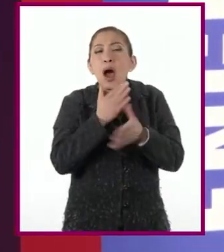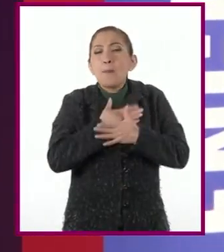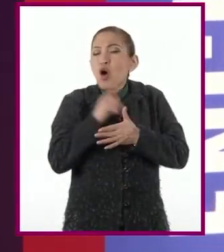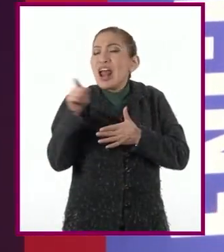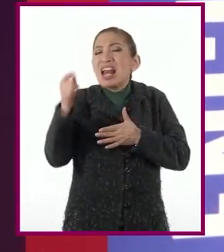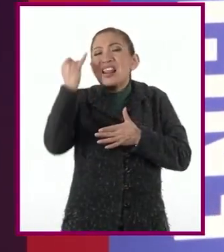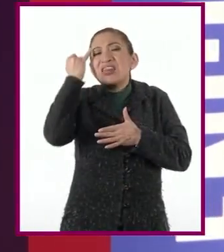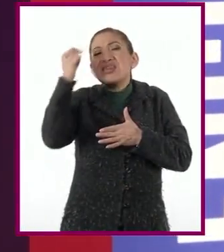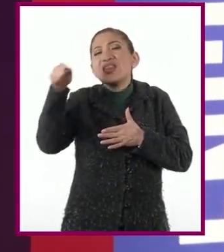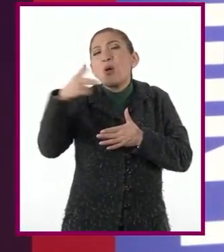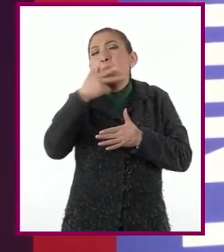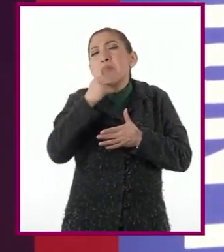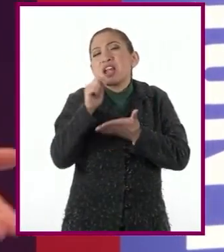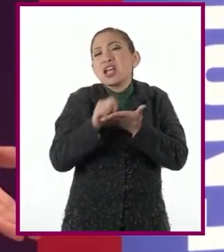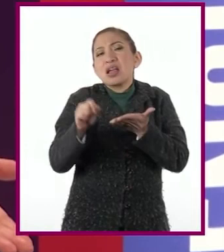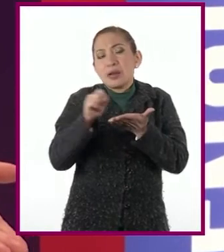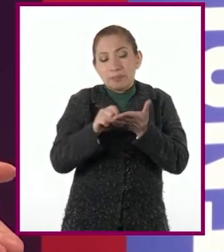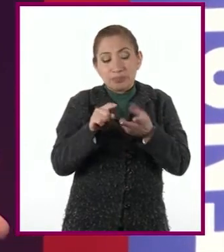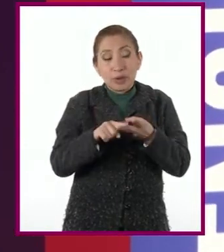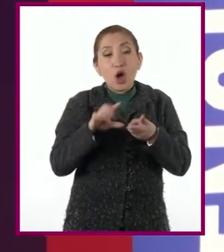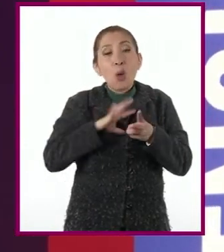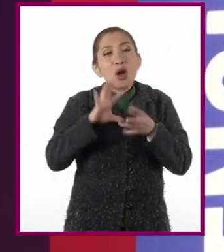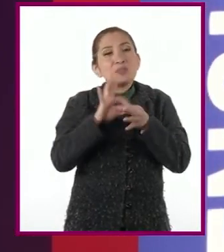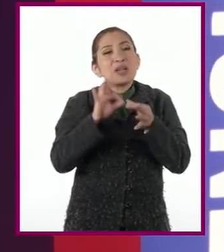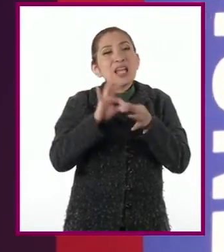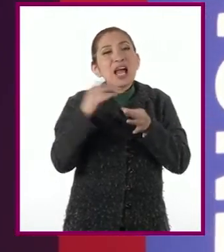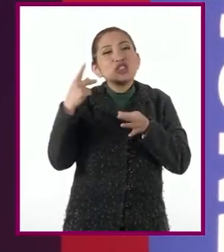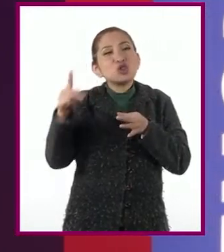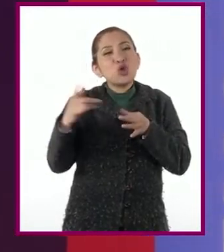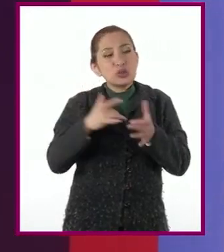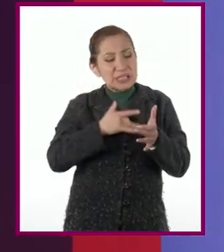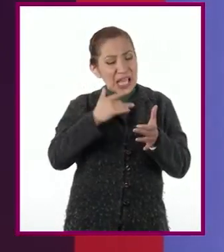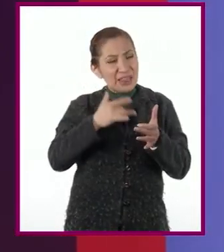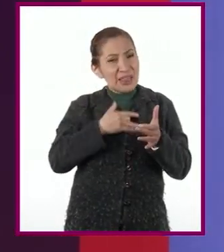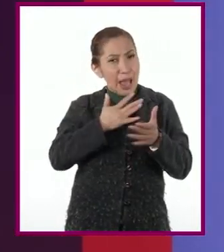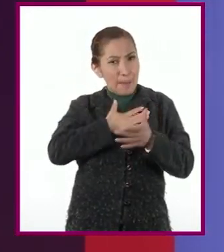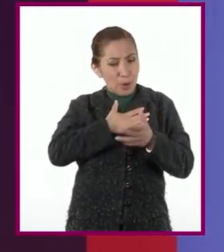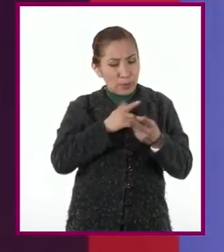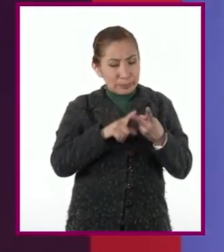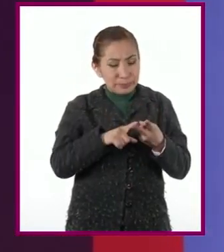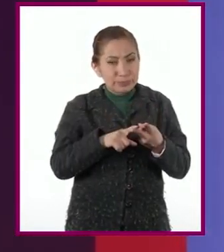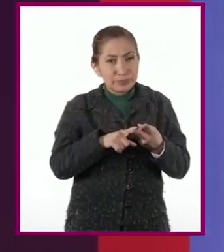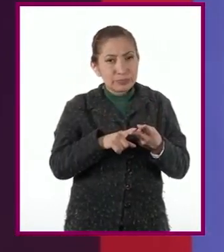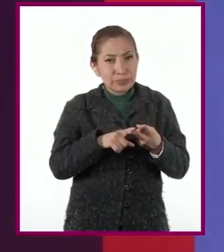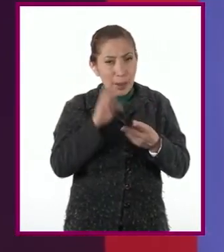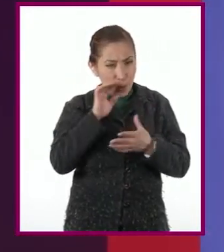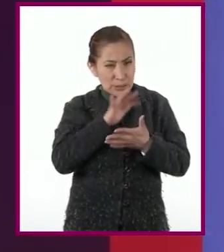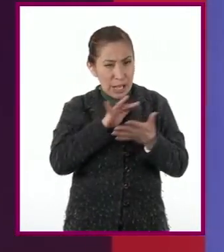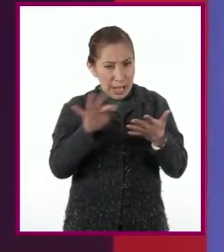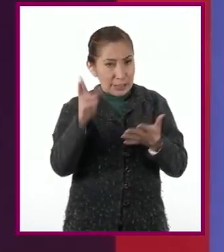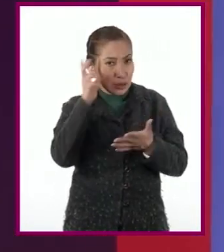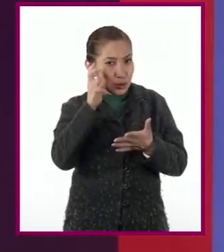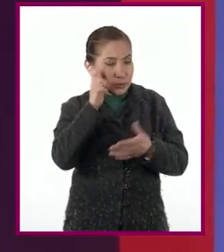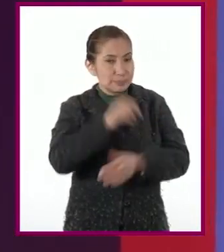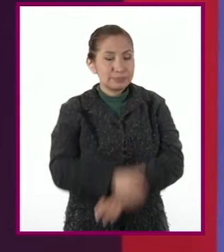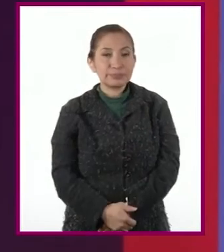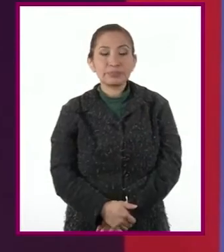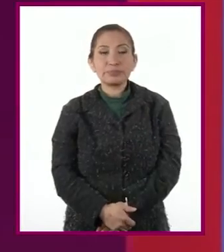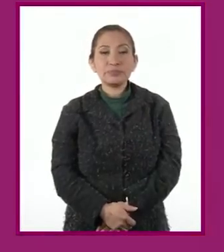para el autor? ¿Cómo describe su forma de sentir el amor? Vamos a leer y escuchar.